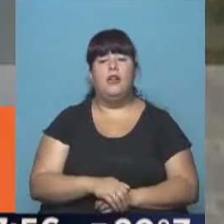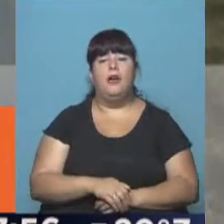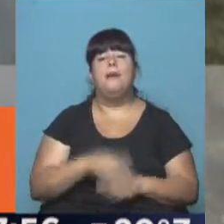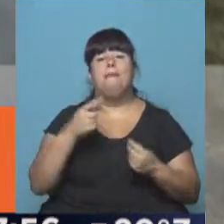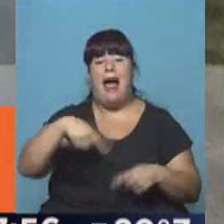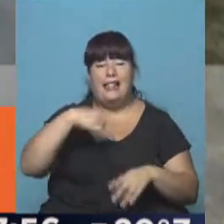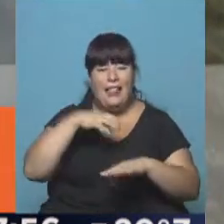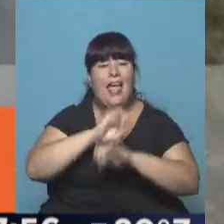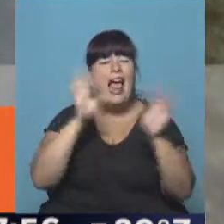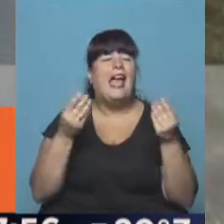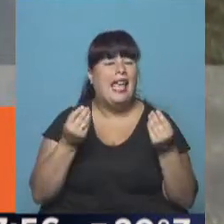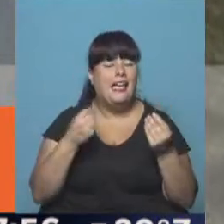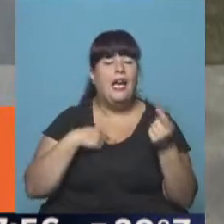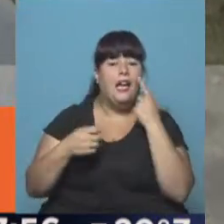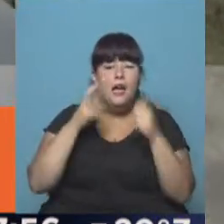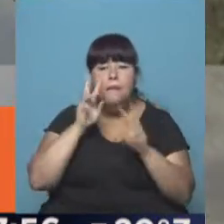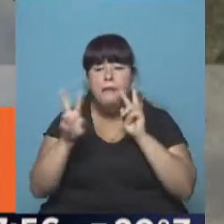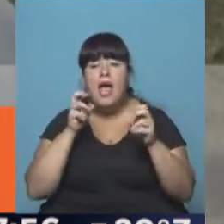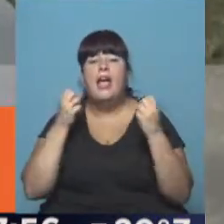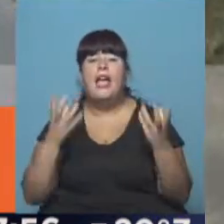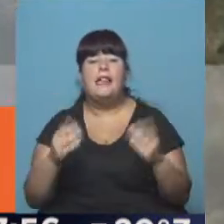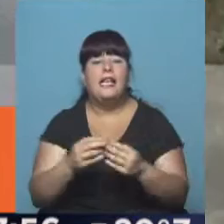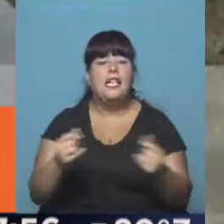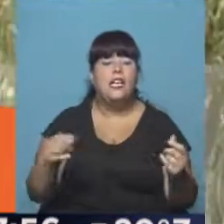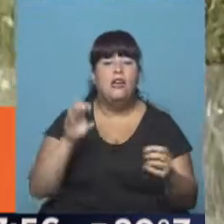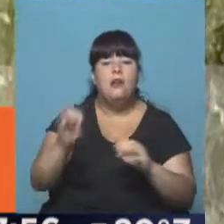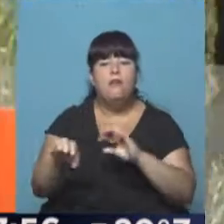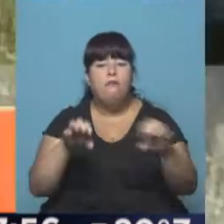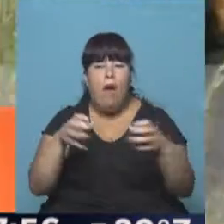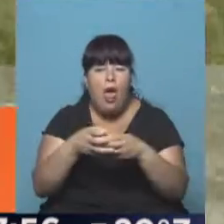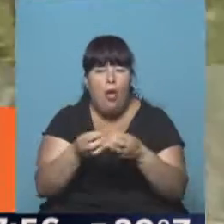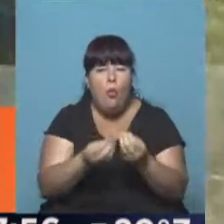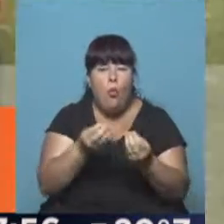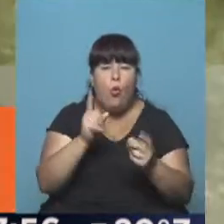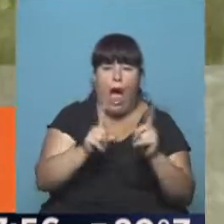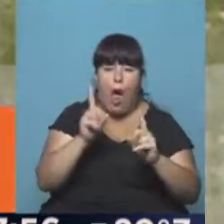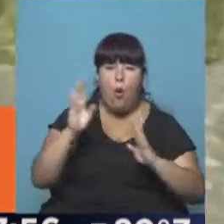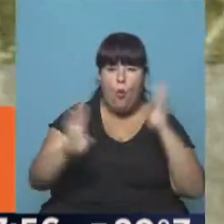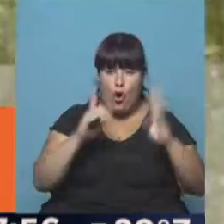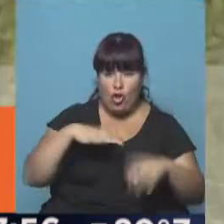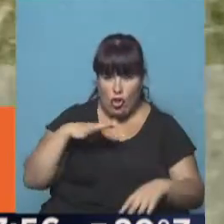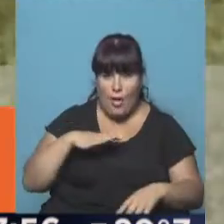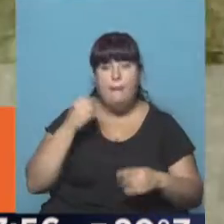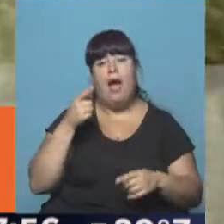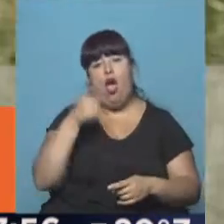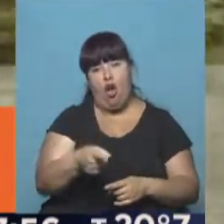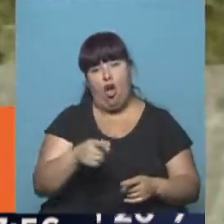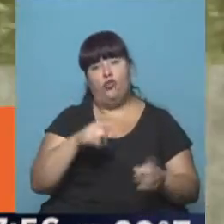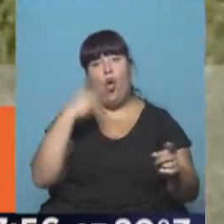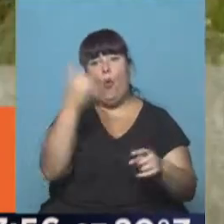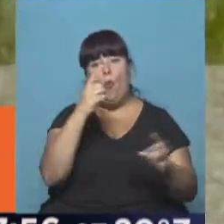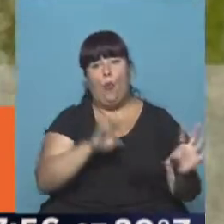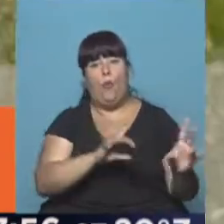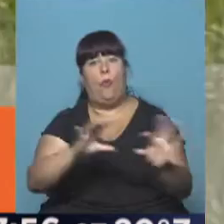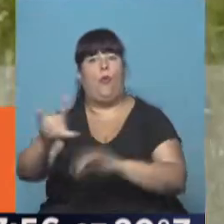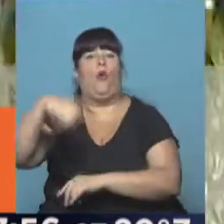Para que entiendan un poco más, estamos observando el comportamiento de los focos pequeños que quedan dentro del monte para evitar que los remolinos